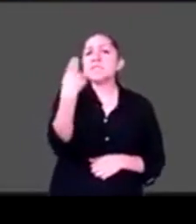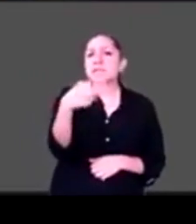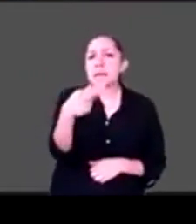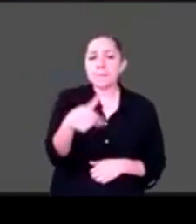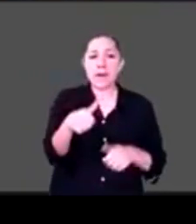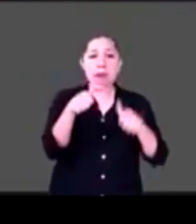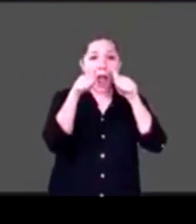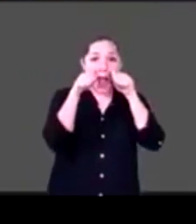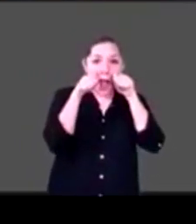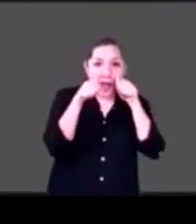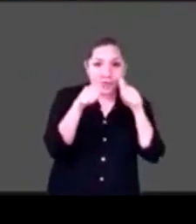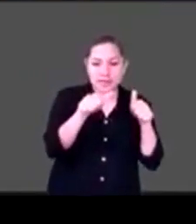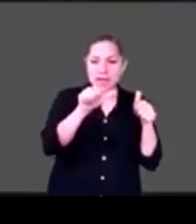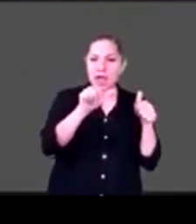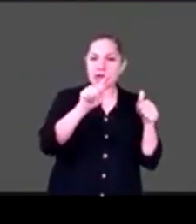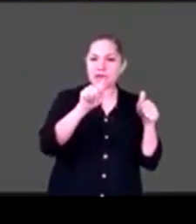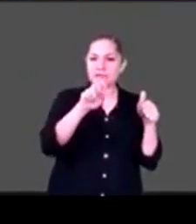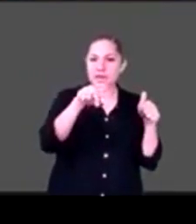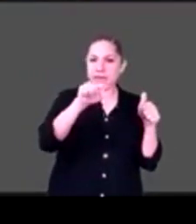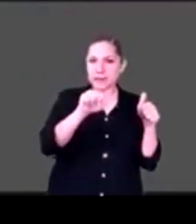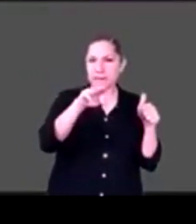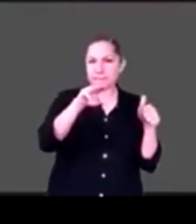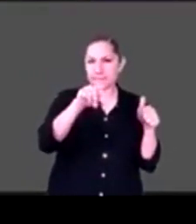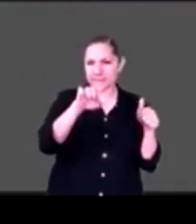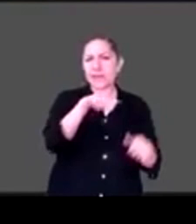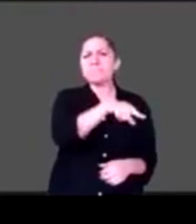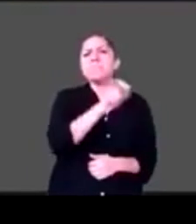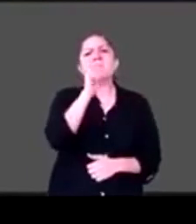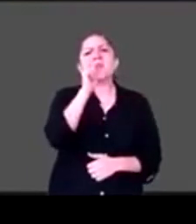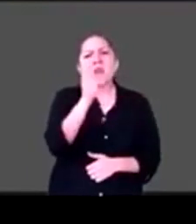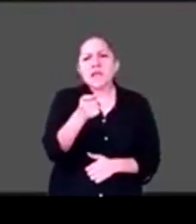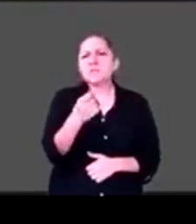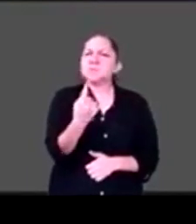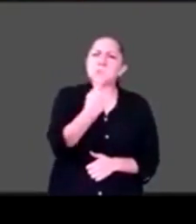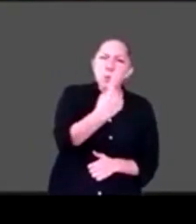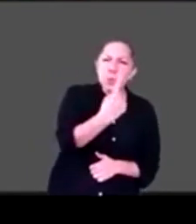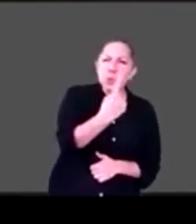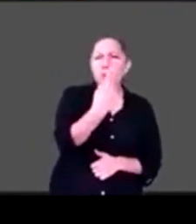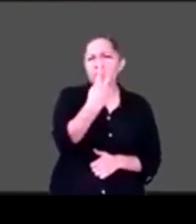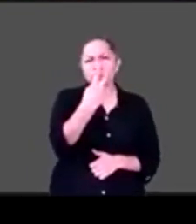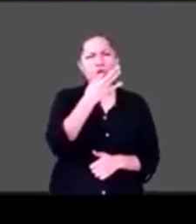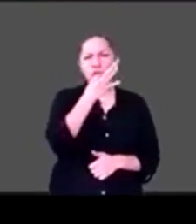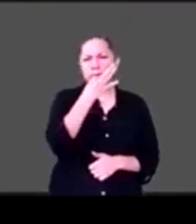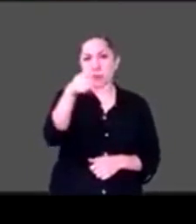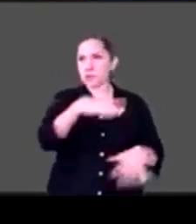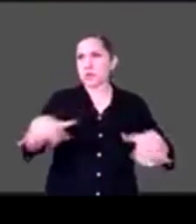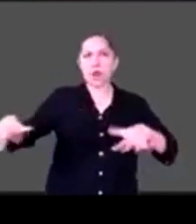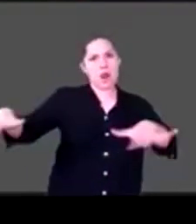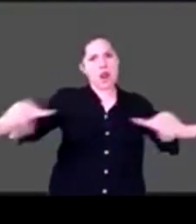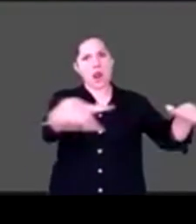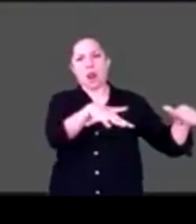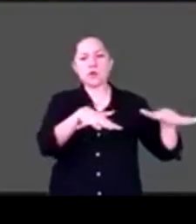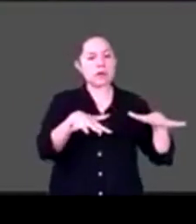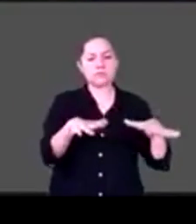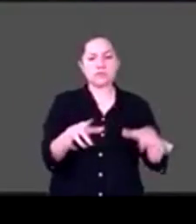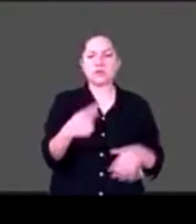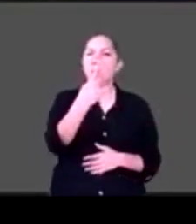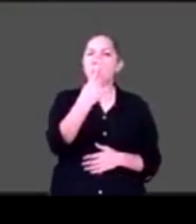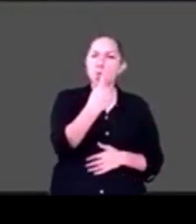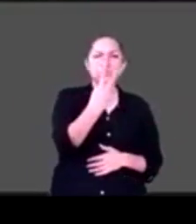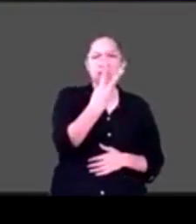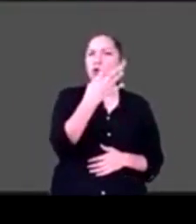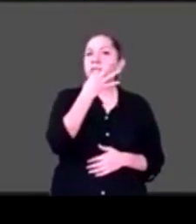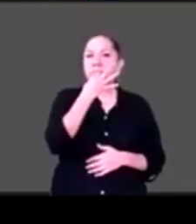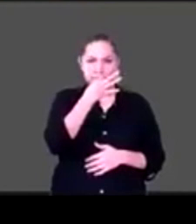meditaciones muy, muy chiquitas, o sea, uno o dos minutos donde ustedes paren y digan, durante estos dos minutos voy a